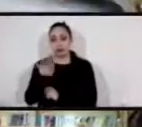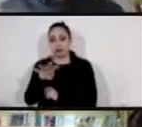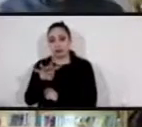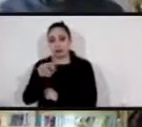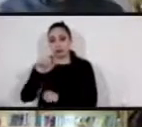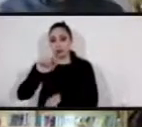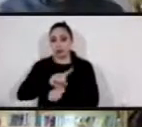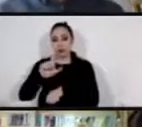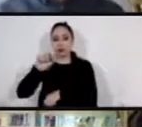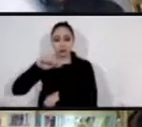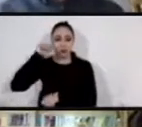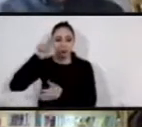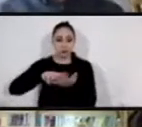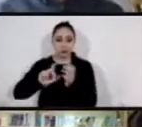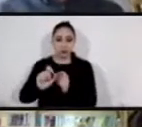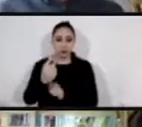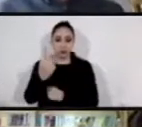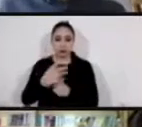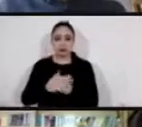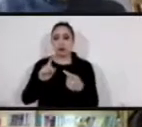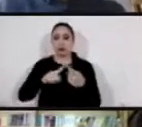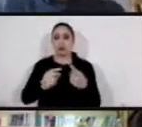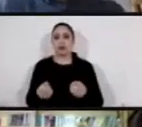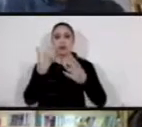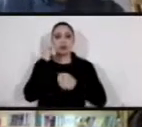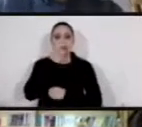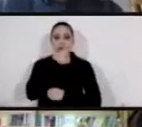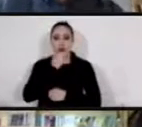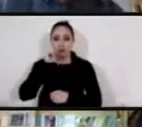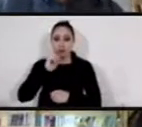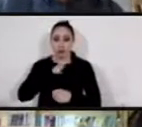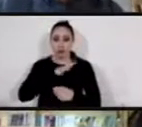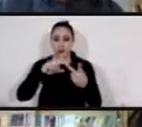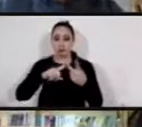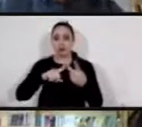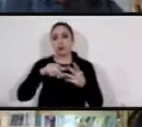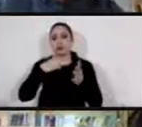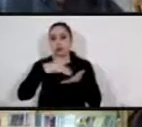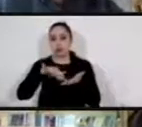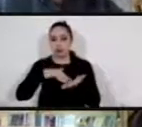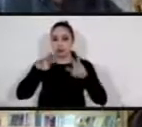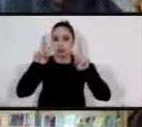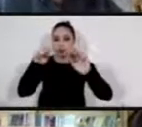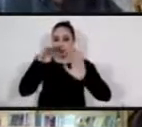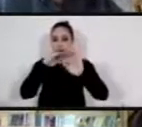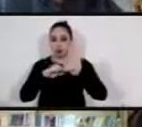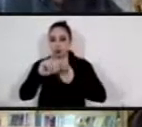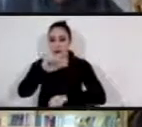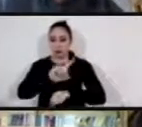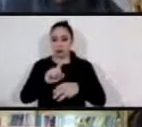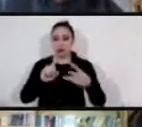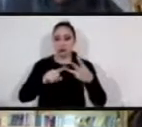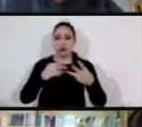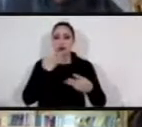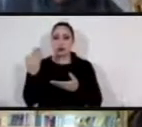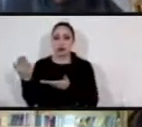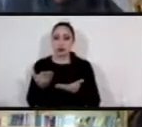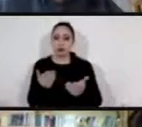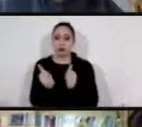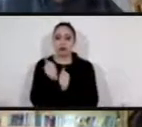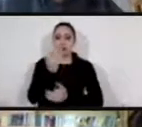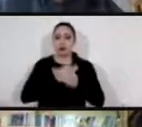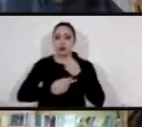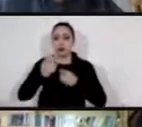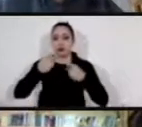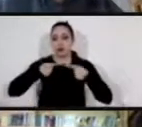2021. Número 1, lista de asistencia. Número 2, lectura del orden del día. Número 3, bienvenida a las y los galardonados.